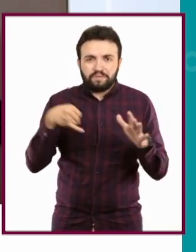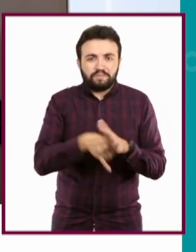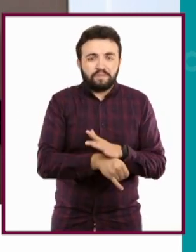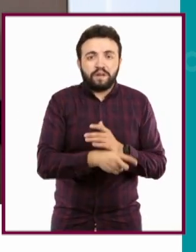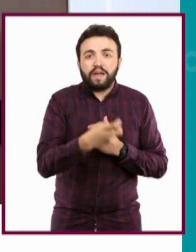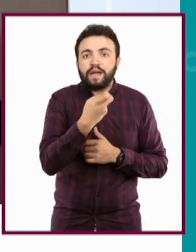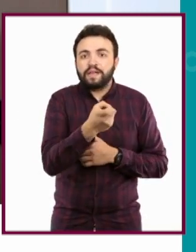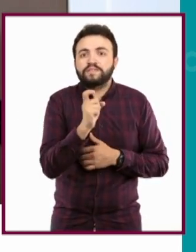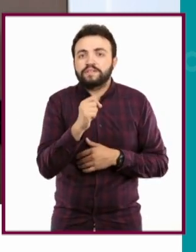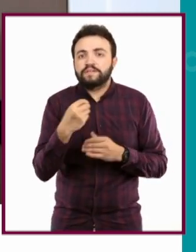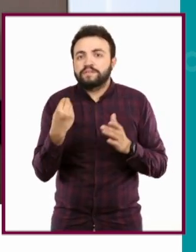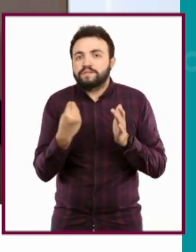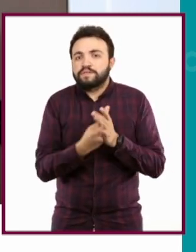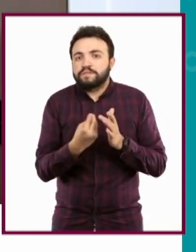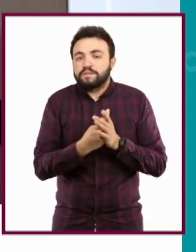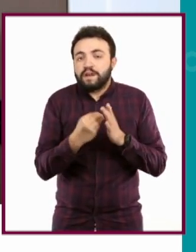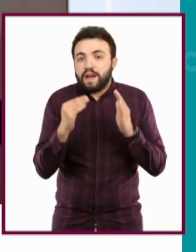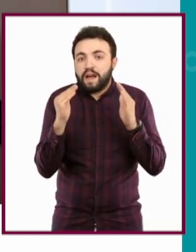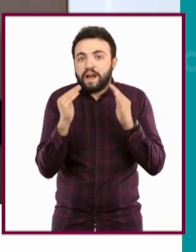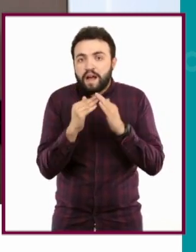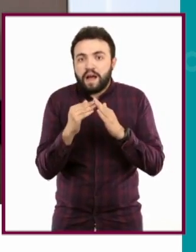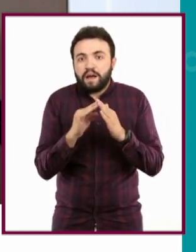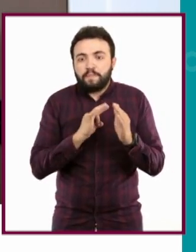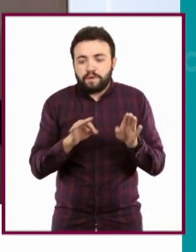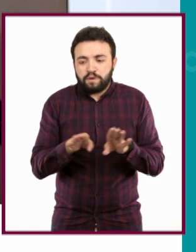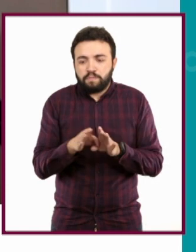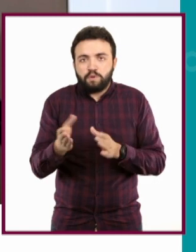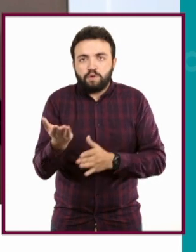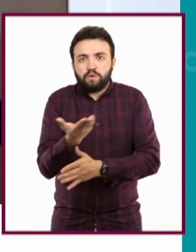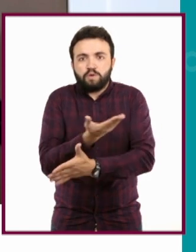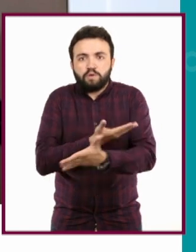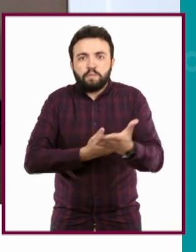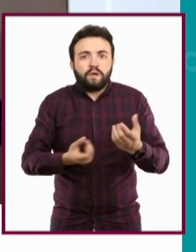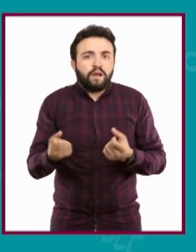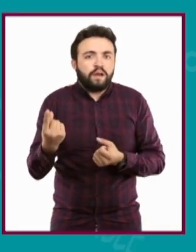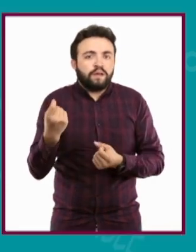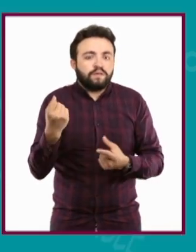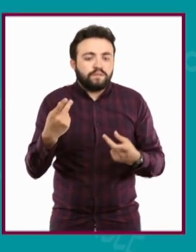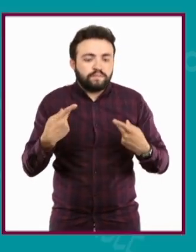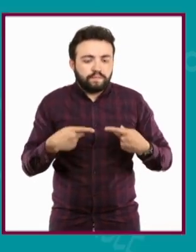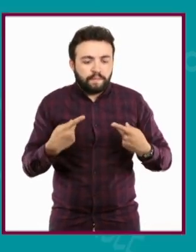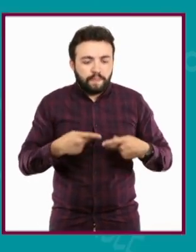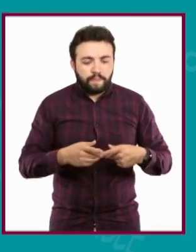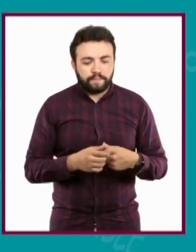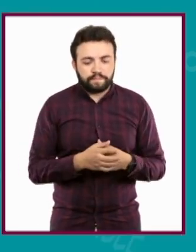en la intimidad del hogar y se comparte con unas cuantas personas nada más.